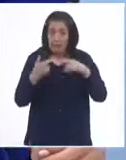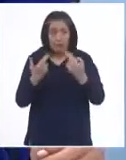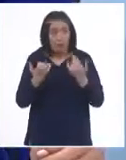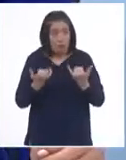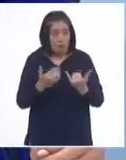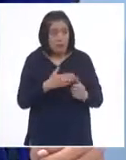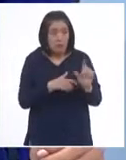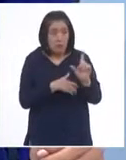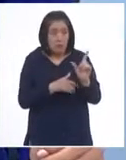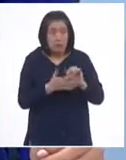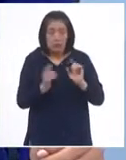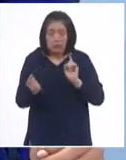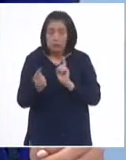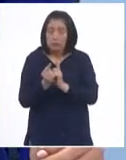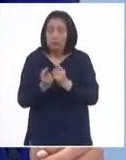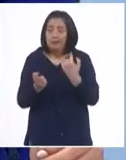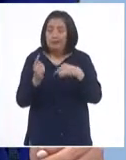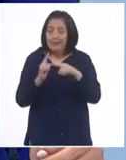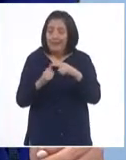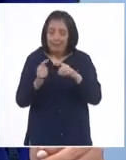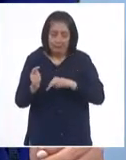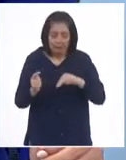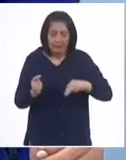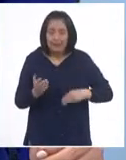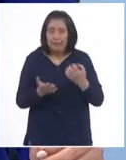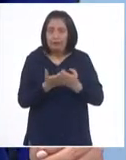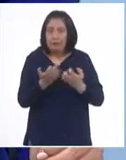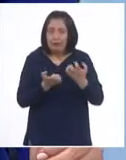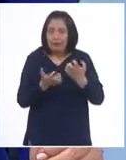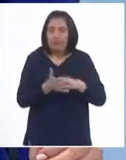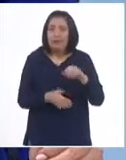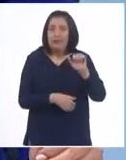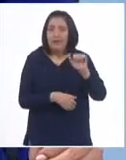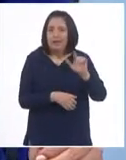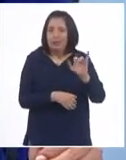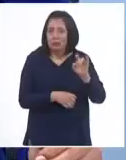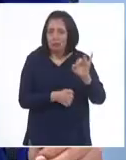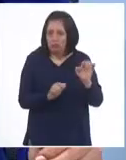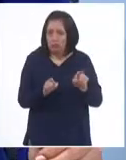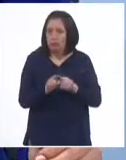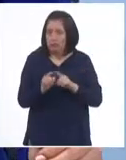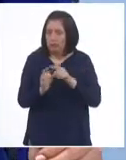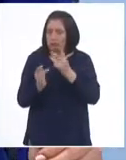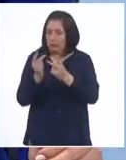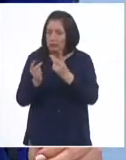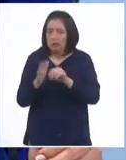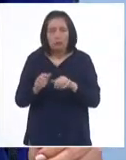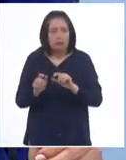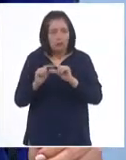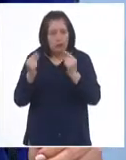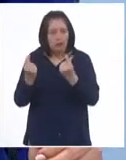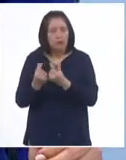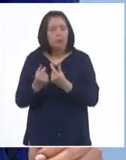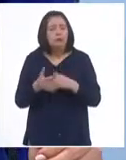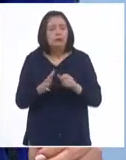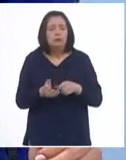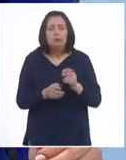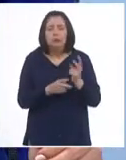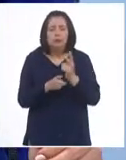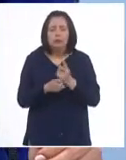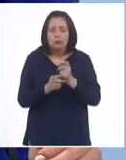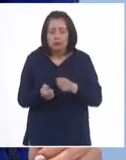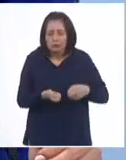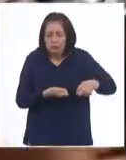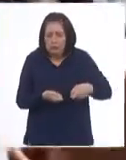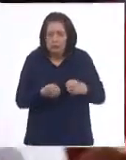lunes sostuvo un encuentro con el exministro de Economía, Alonso Segura. También visitó a los ronderos en un local del centro de